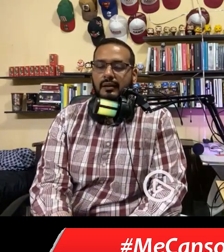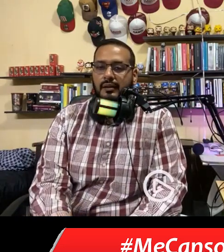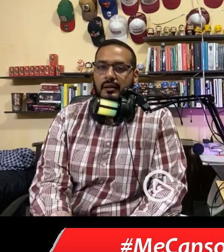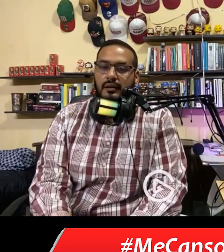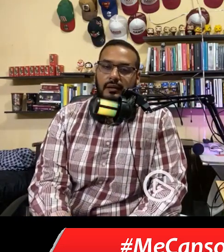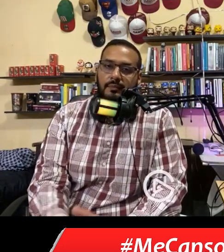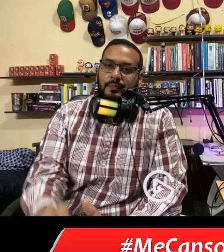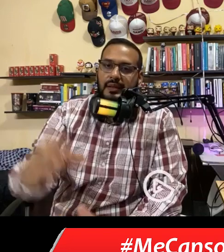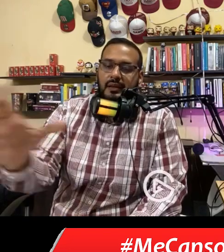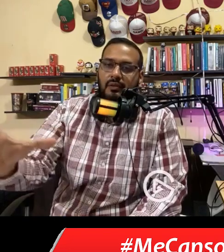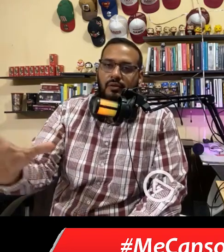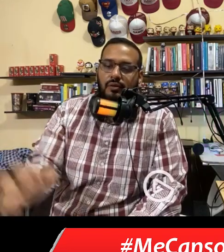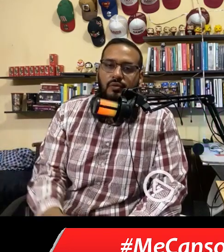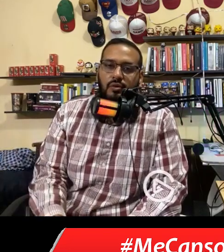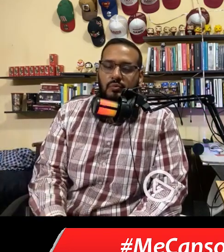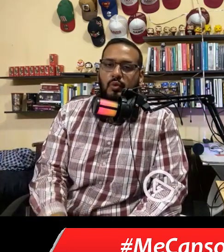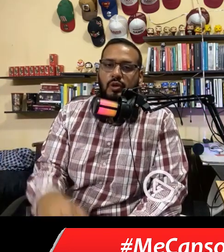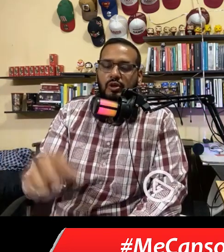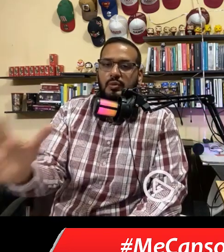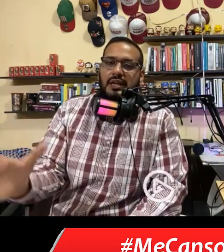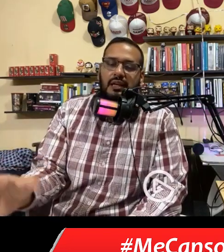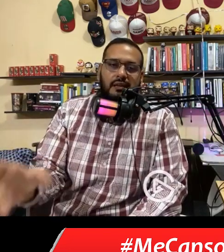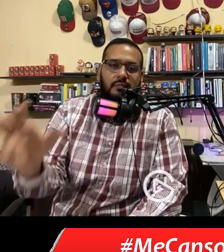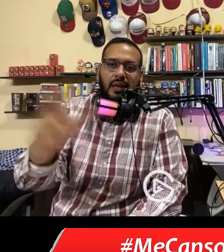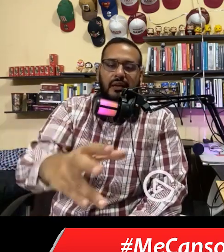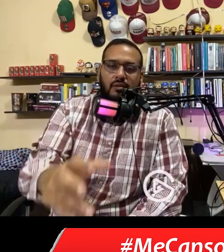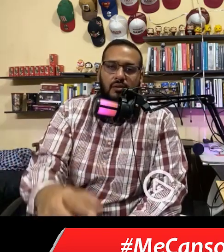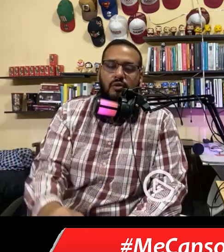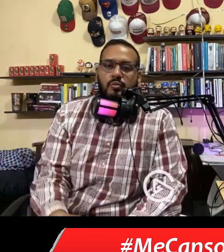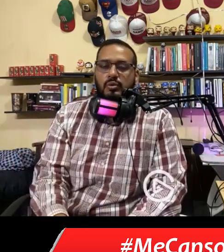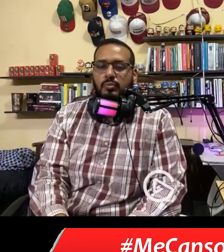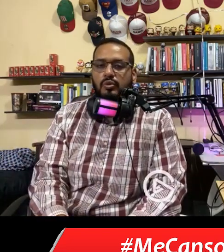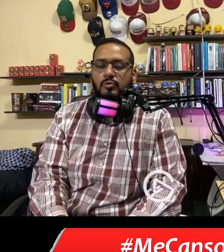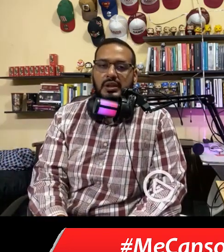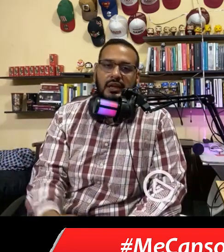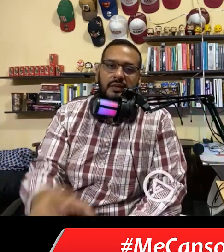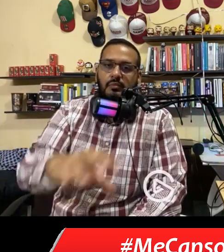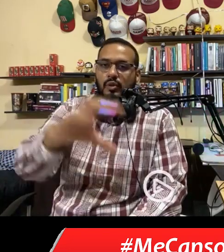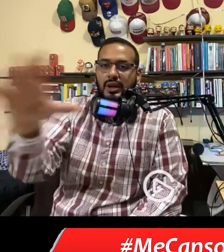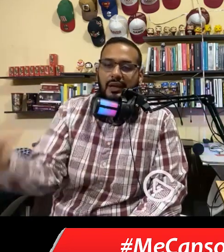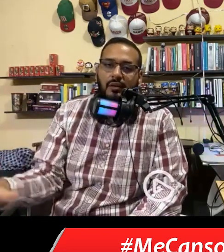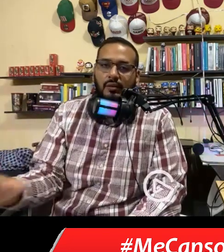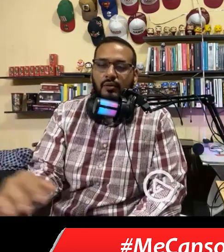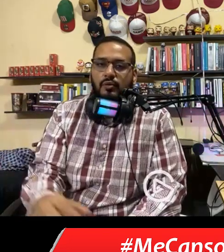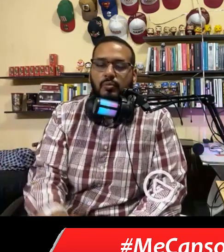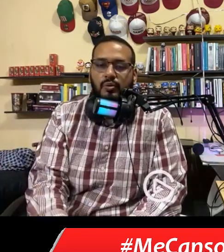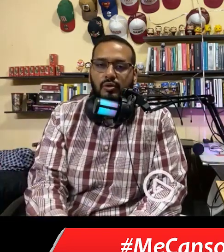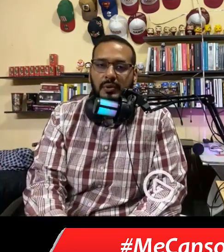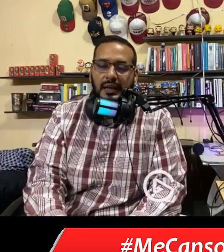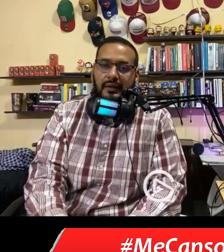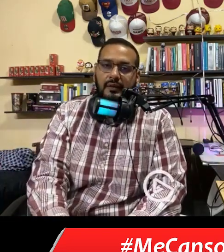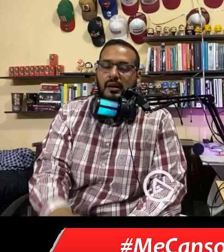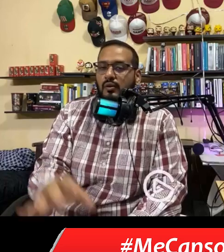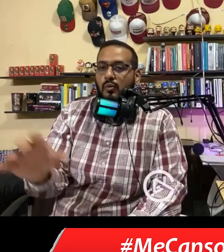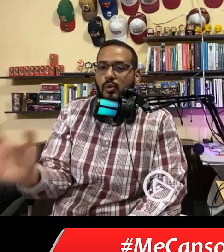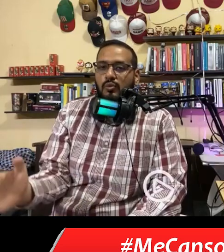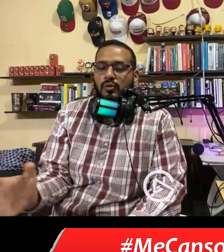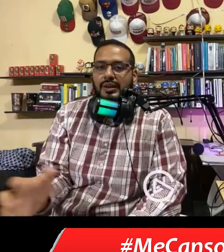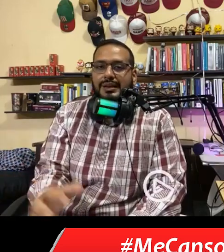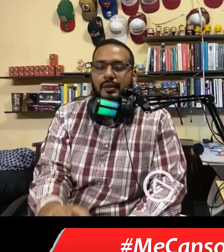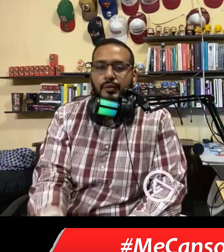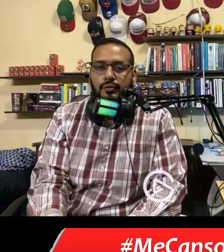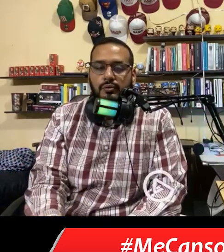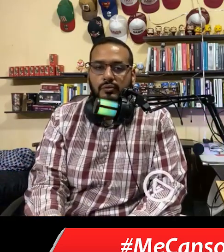Verde. PT logró sus plurinominales, Verde logró sus plurinominales, Morena logró sus plurinominales. Hubo